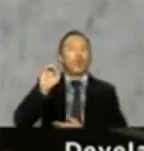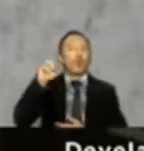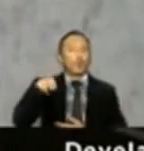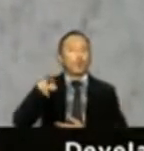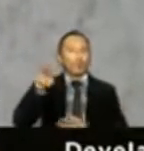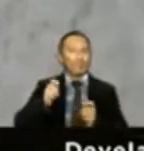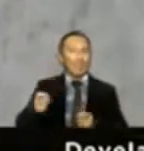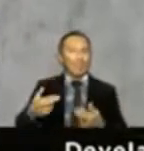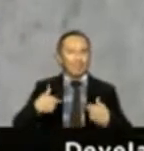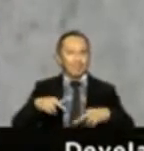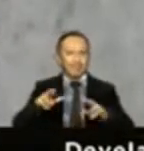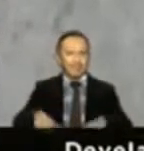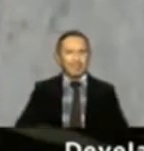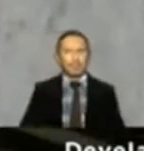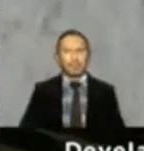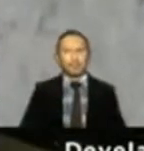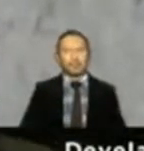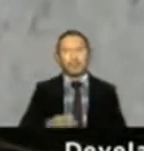el mercado,